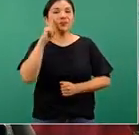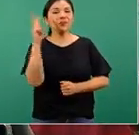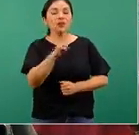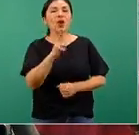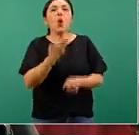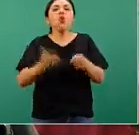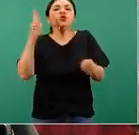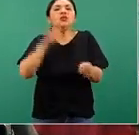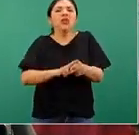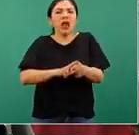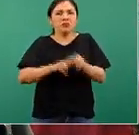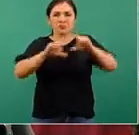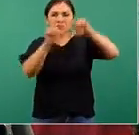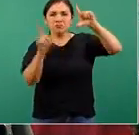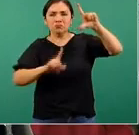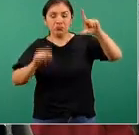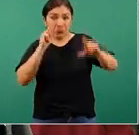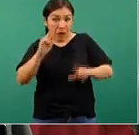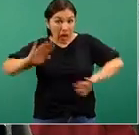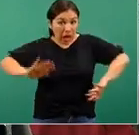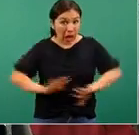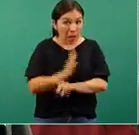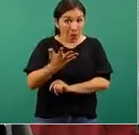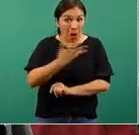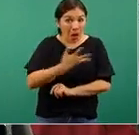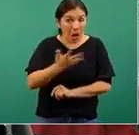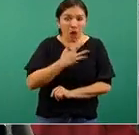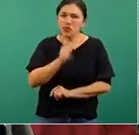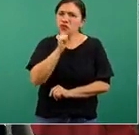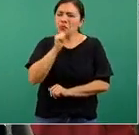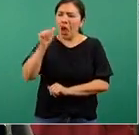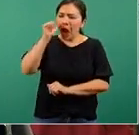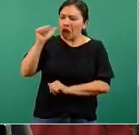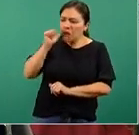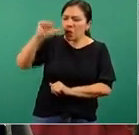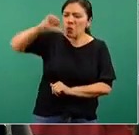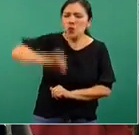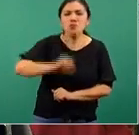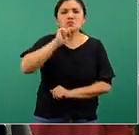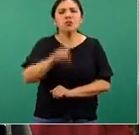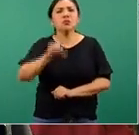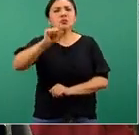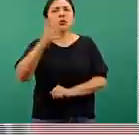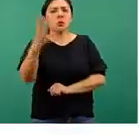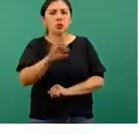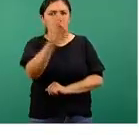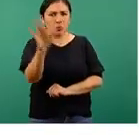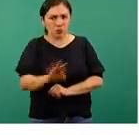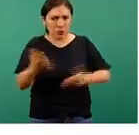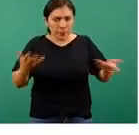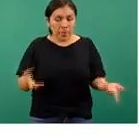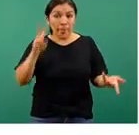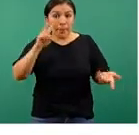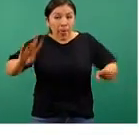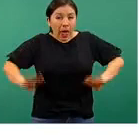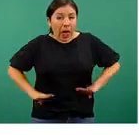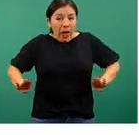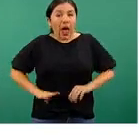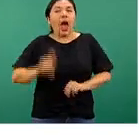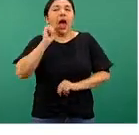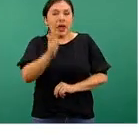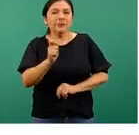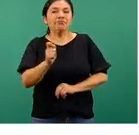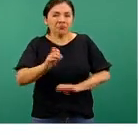nacional, no tenemos cambios en la proporción o en la media nacional al día de ayer, 24%, y bueno, la tendencia obviamente es